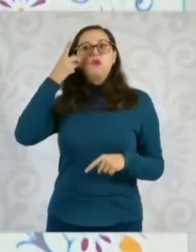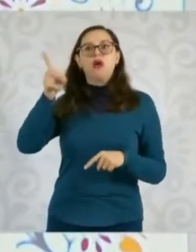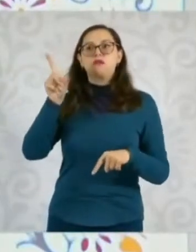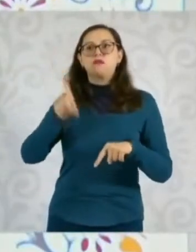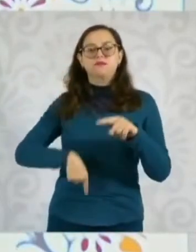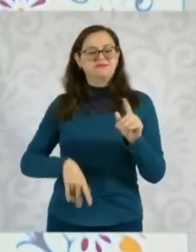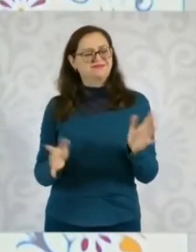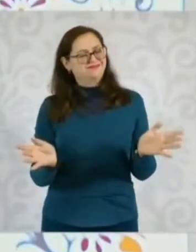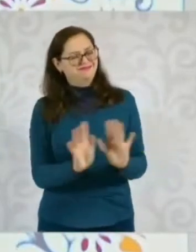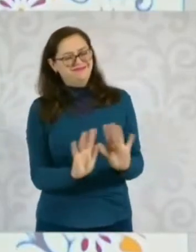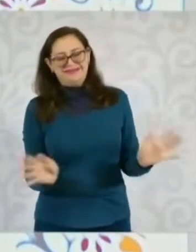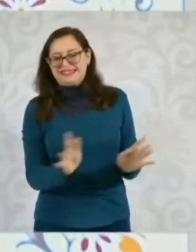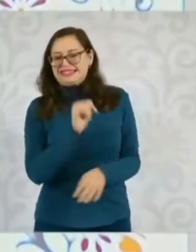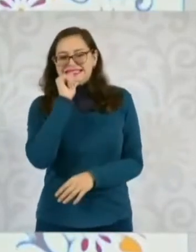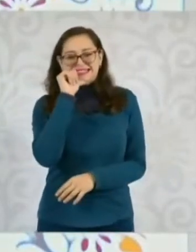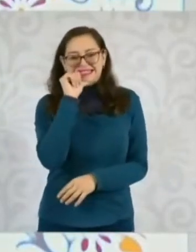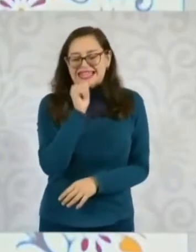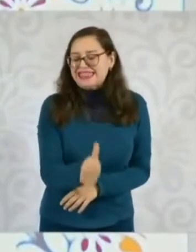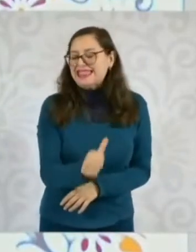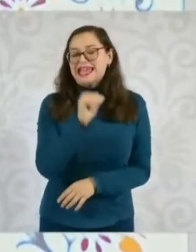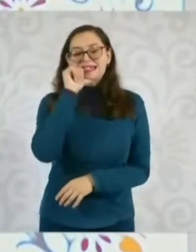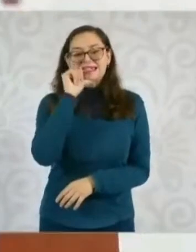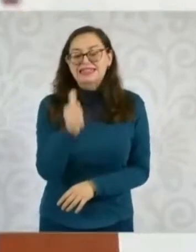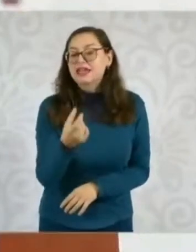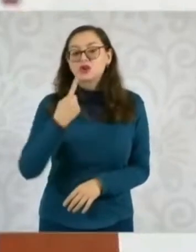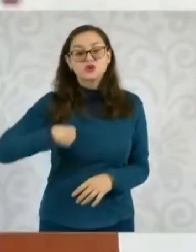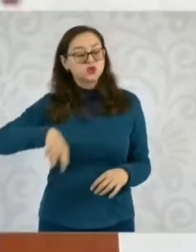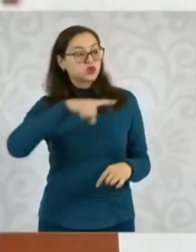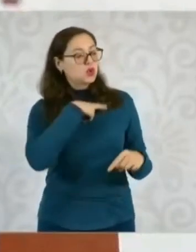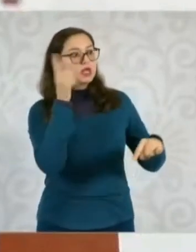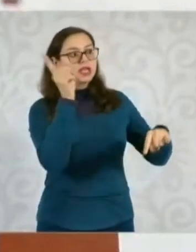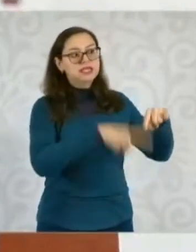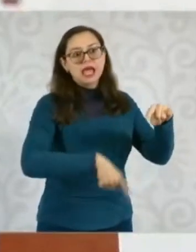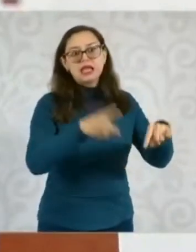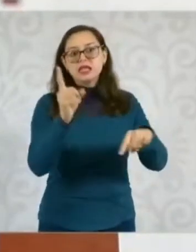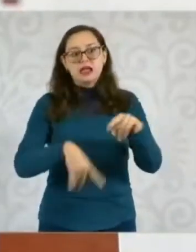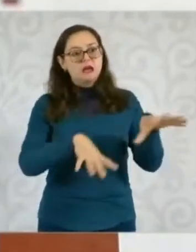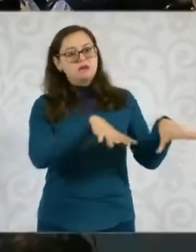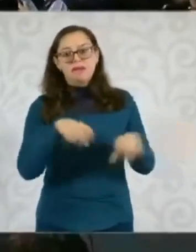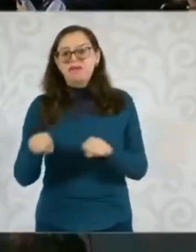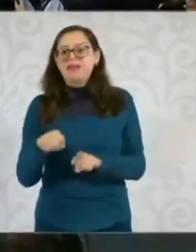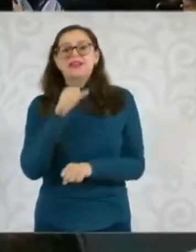ni expropiaciones ni vamos a andar quitándole la propiedad a nadie.